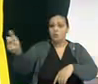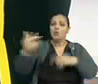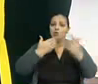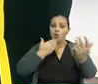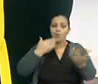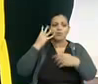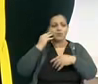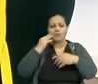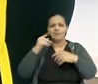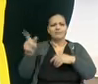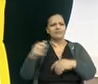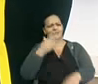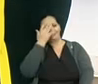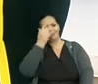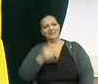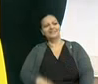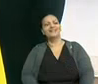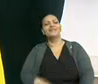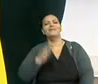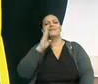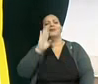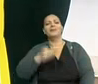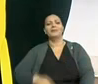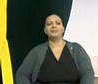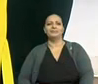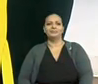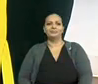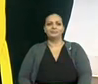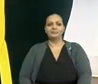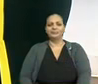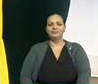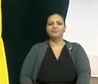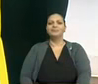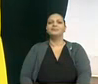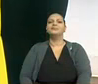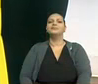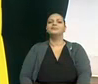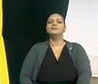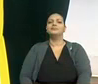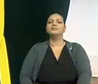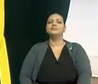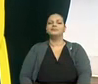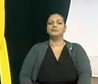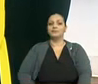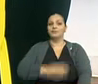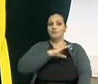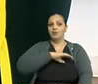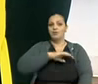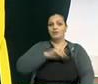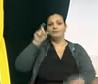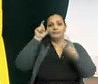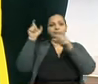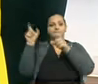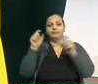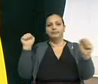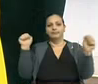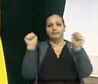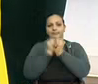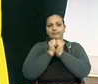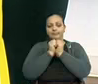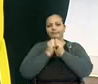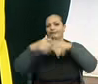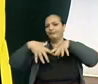parece. Tenemos más. Aquí hay bastante para recoger en saco. La Fiscalía y la Policía allanaron oficinas de la Secretaría